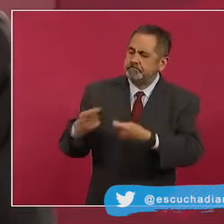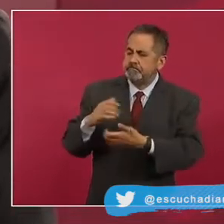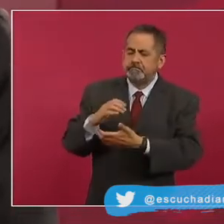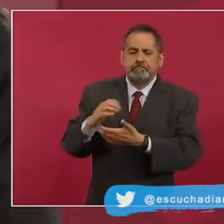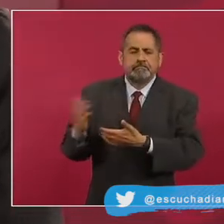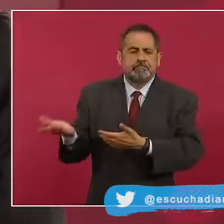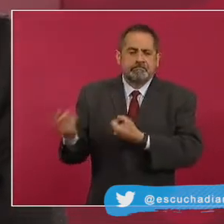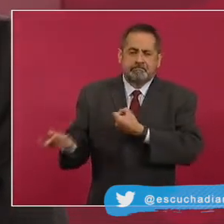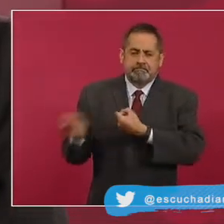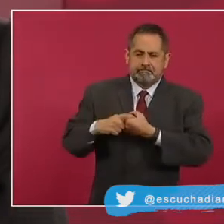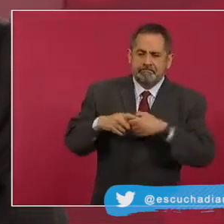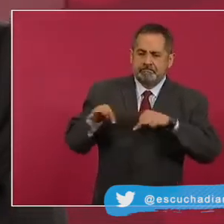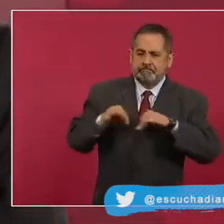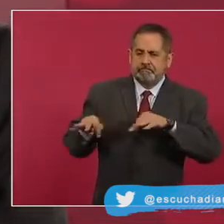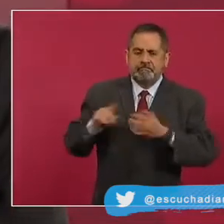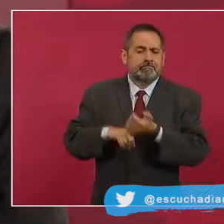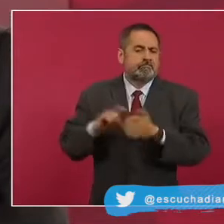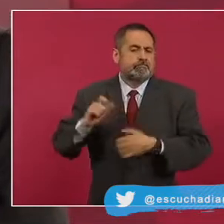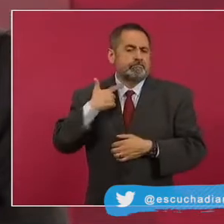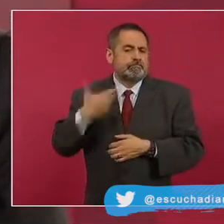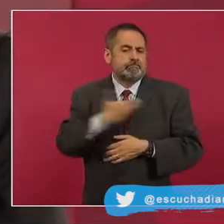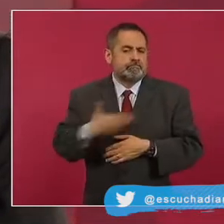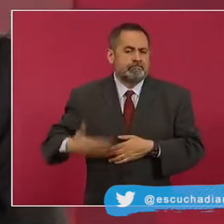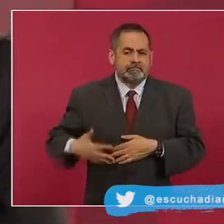al ex presidente calderón